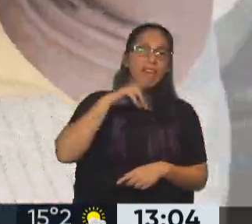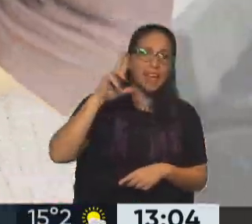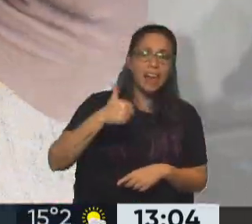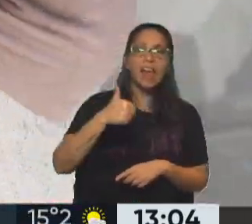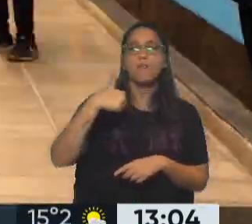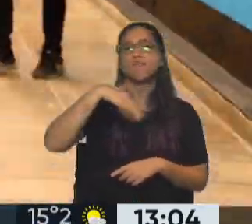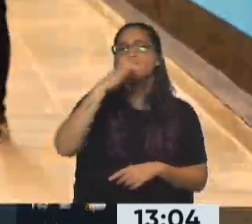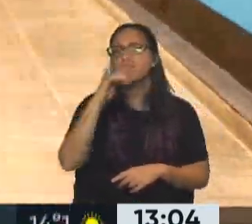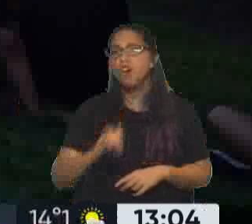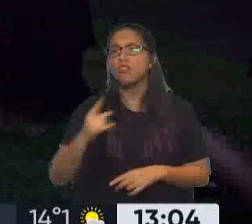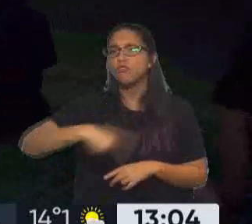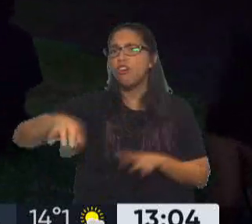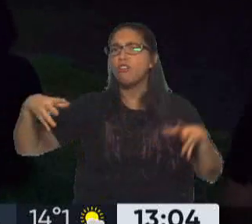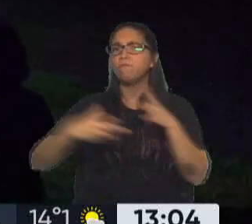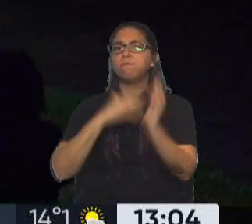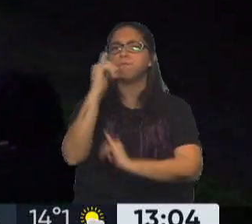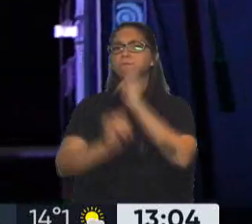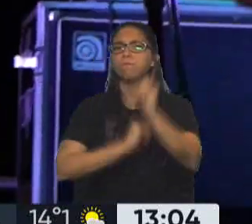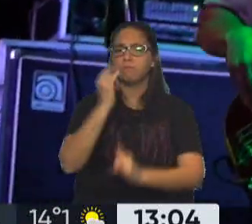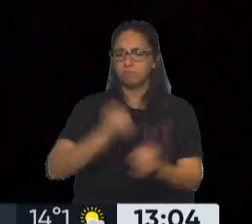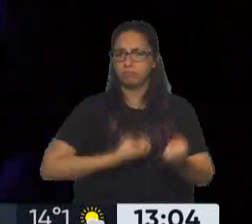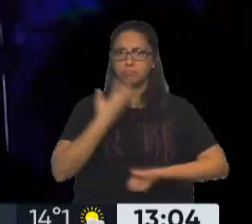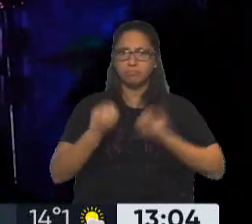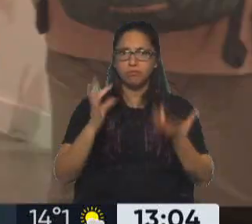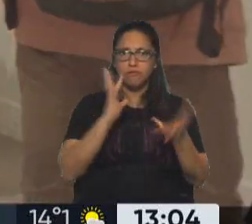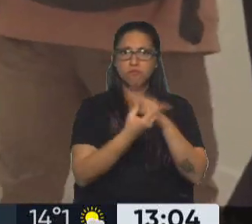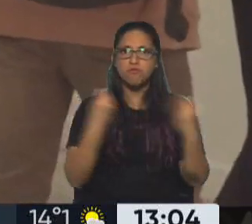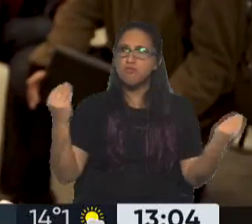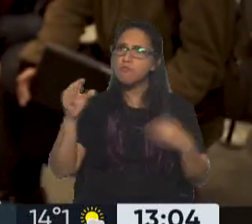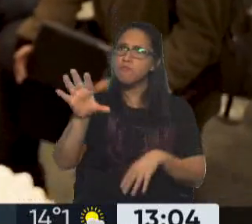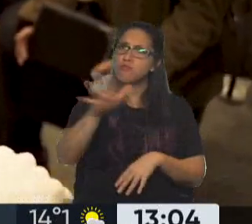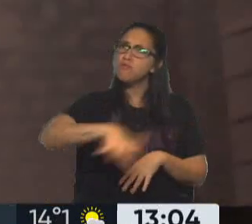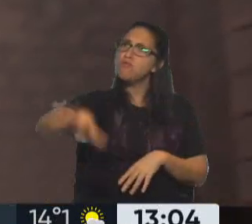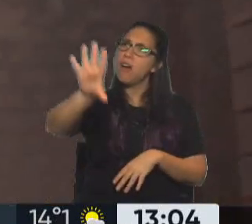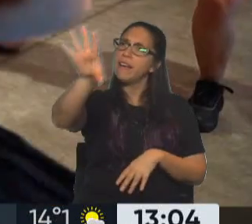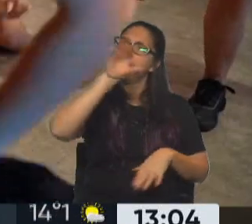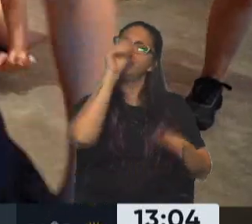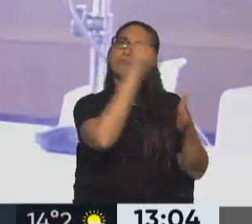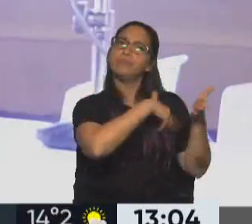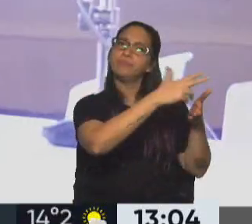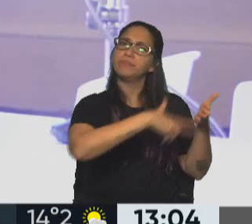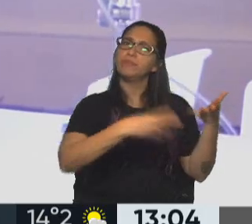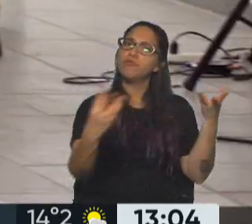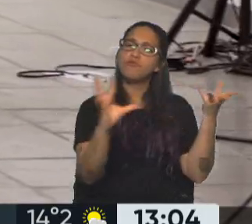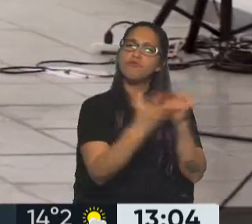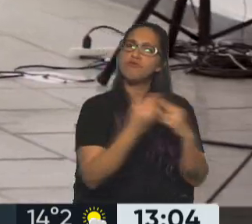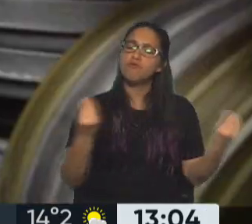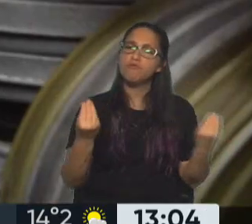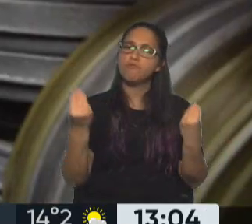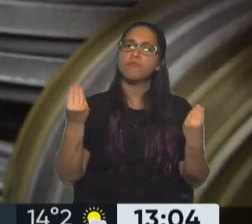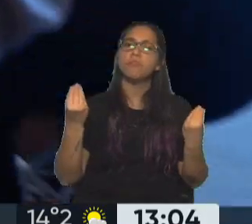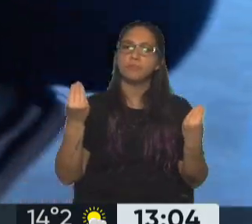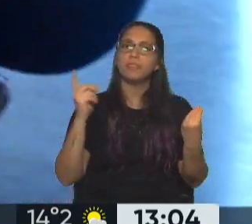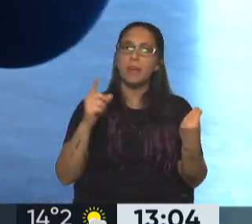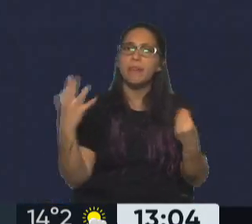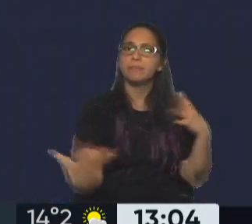Manuel Muñoz van a contar los procesos creativos a la hora de retratar lugares. Por supuesto que hay mucho que también se recupera